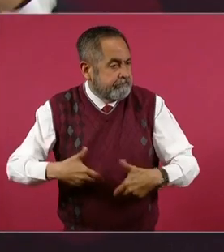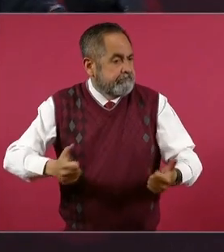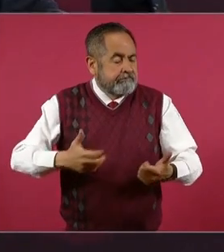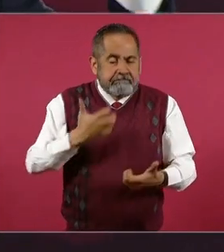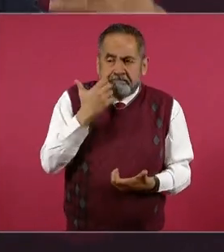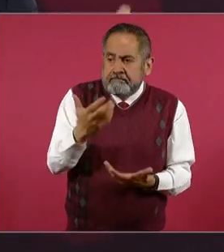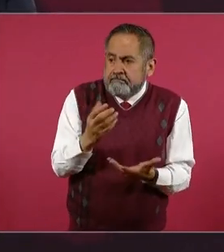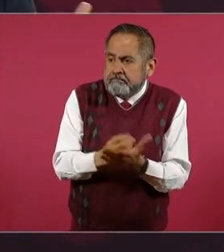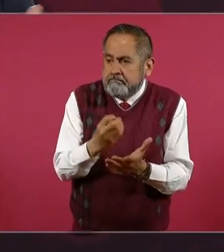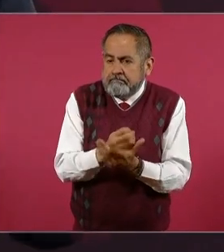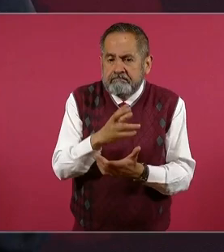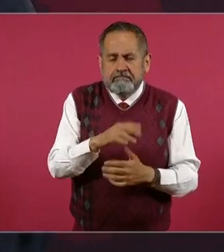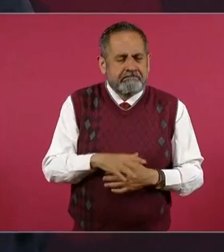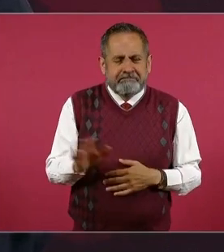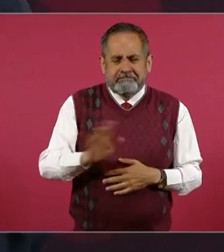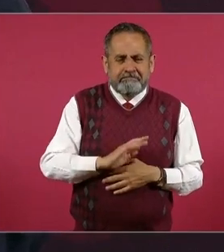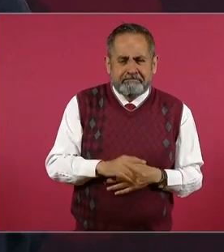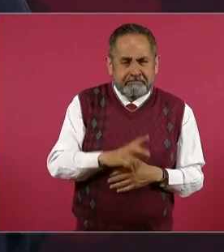que nos trajeron de Europa.